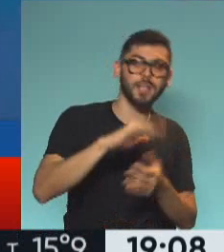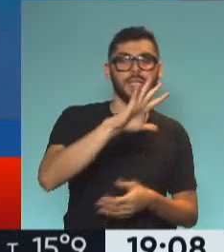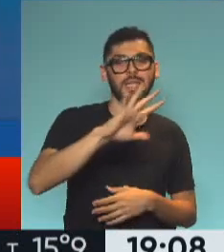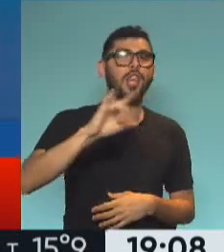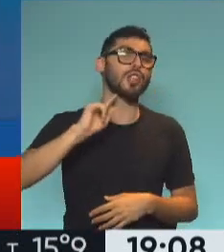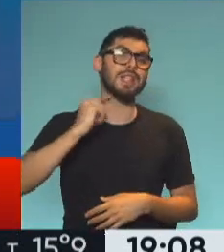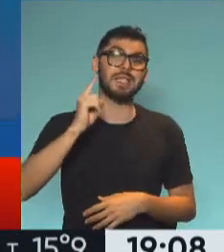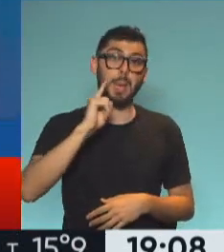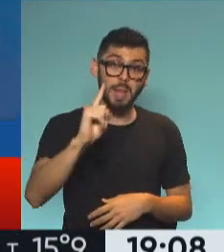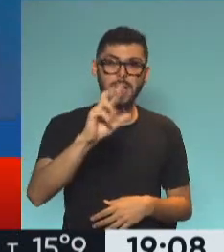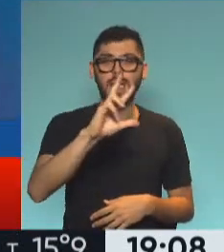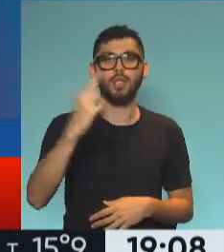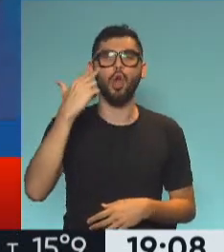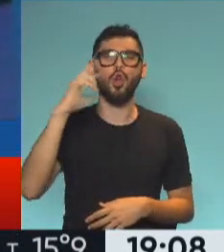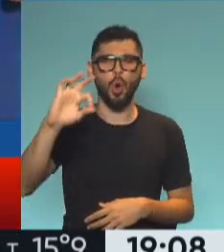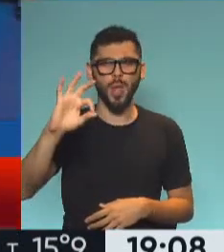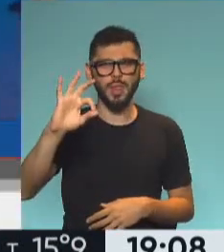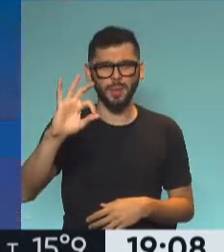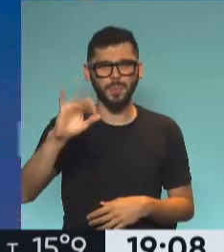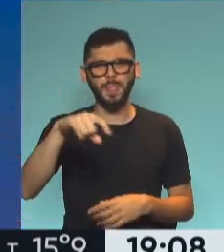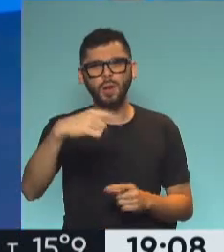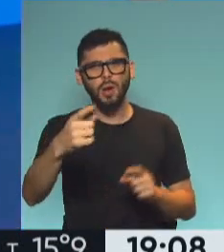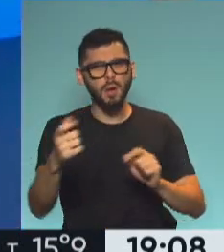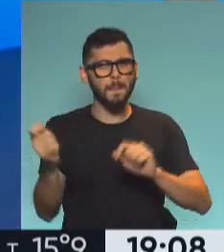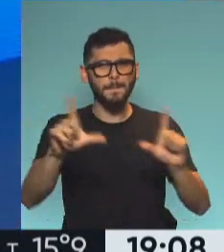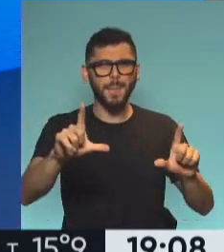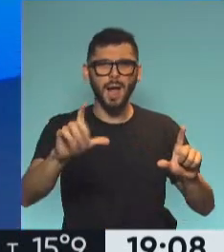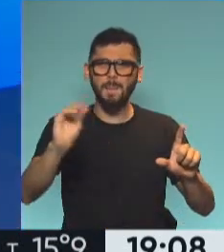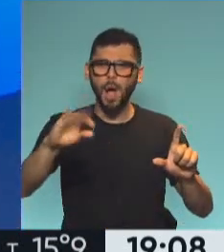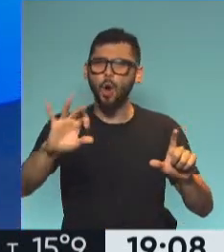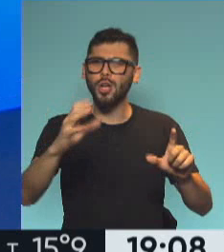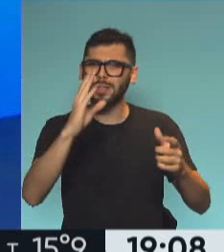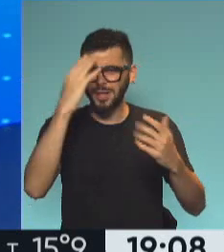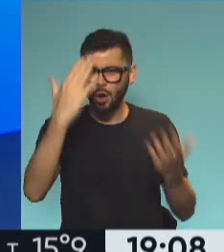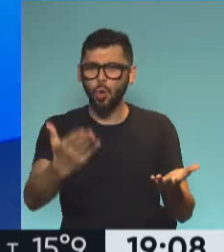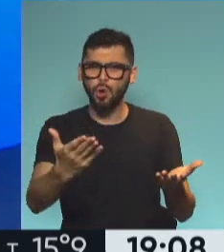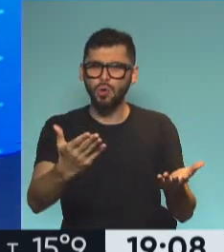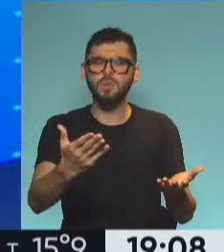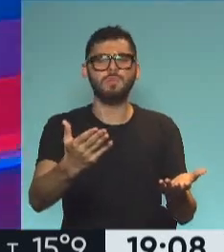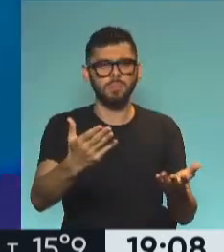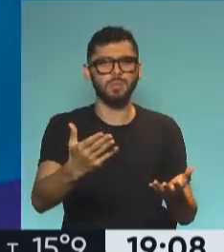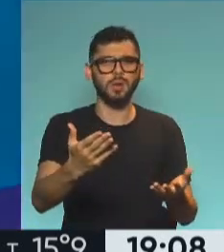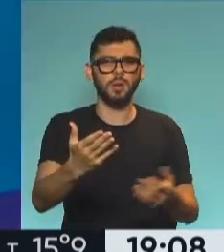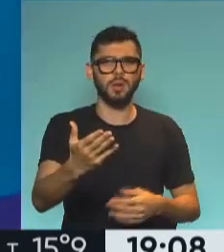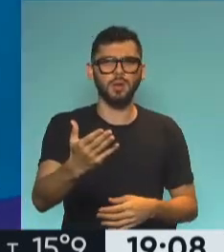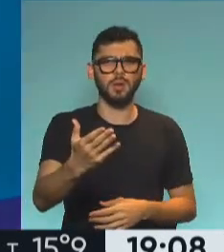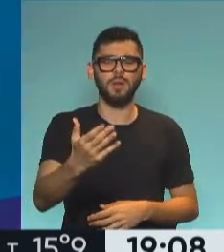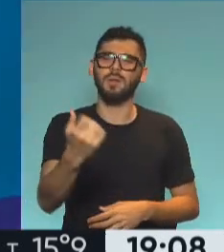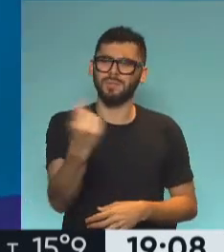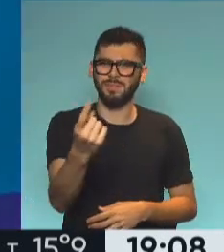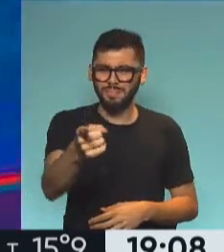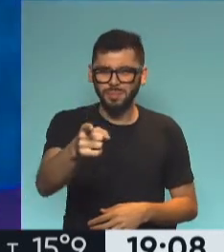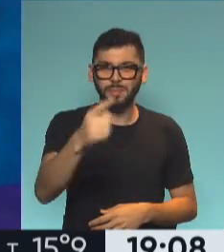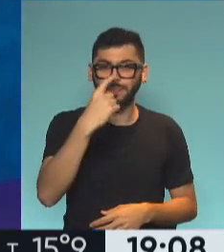14.513.390, Ariel. Muy bien. Si no tenemos, no sé si hay más placas o ya lo podemos saludar al doctor. Me interesa hablarlo desde... bueno, pasemos rápido